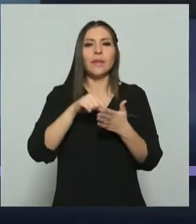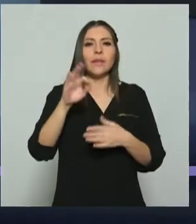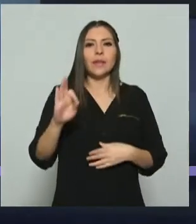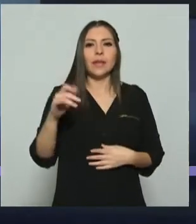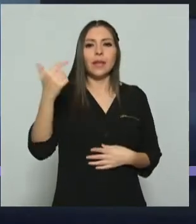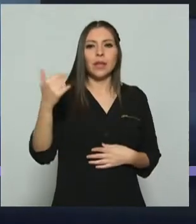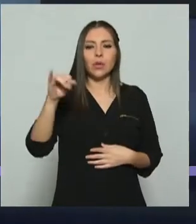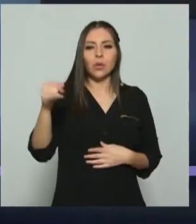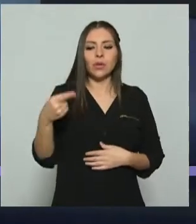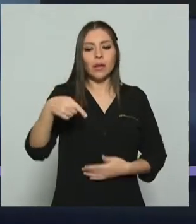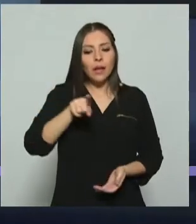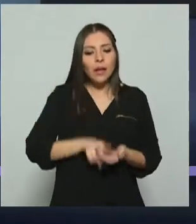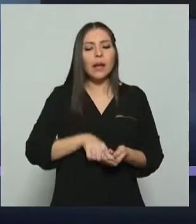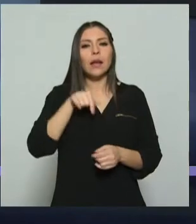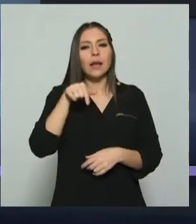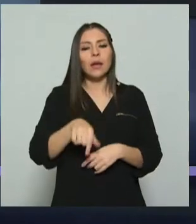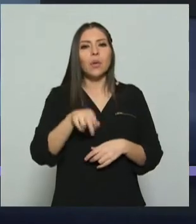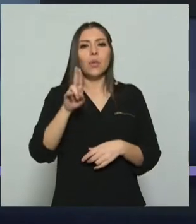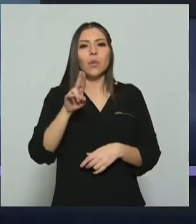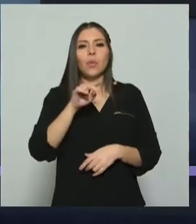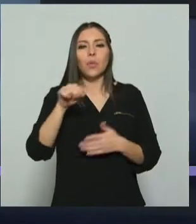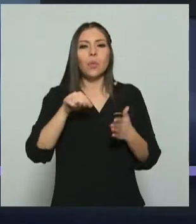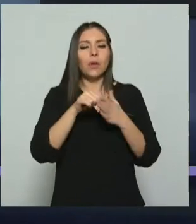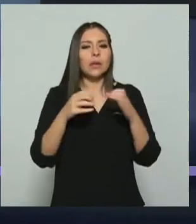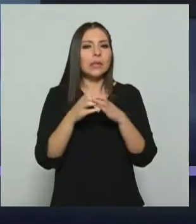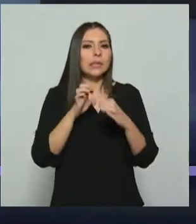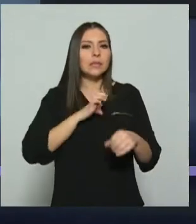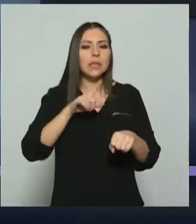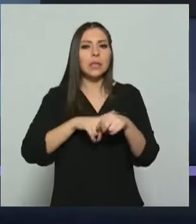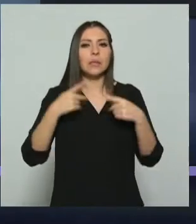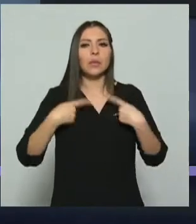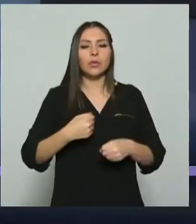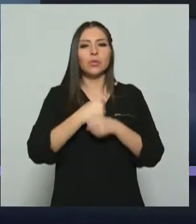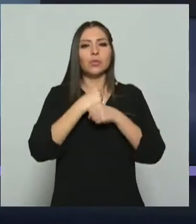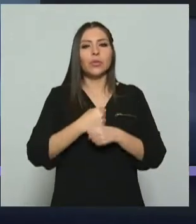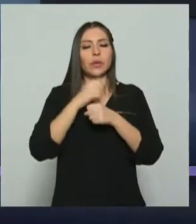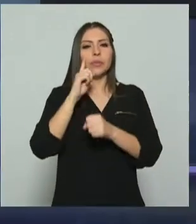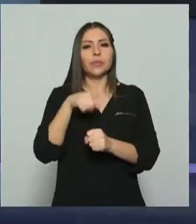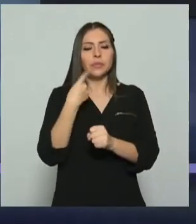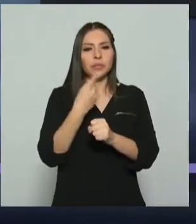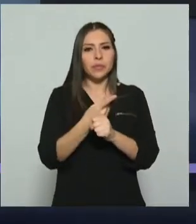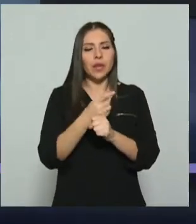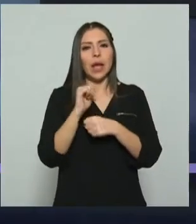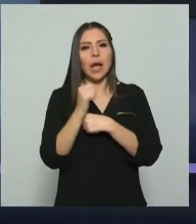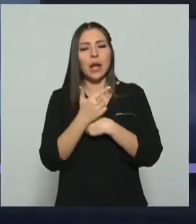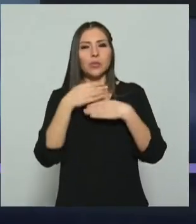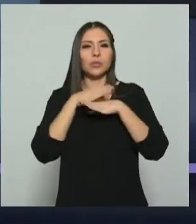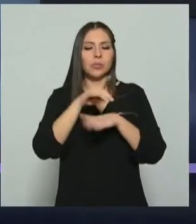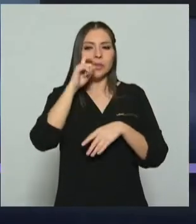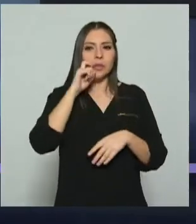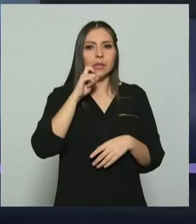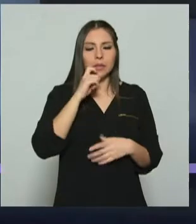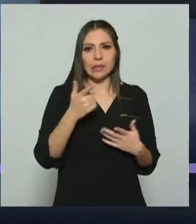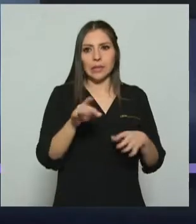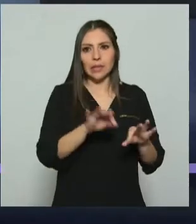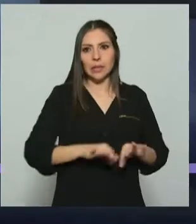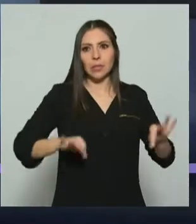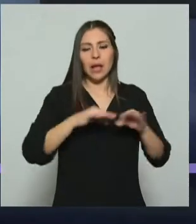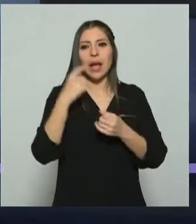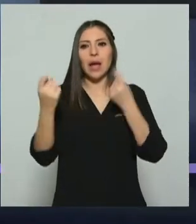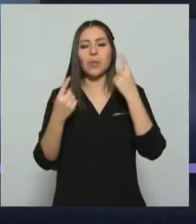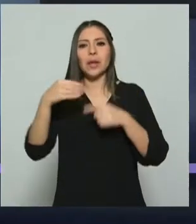para la atención a las víctimas de delitos sexuales. Eso es muy importante. ¿Por qué? Porque tenemos muchas veces ministerios públicos no preparados